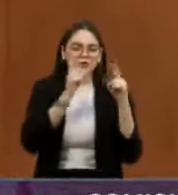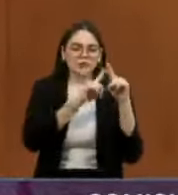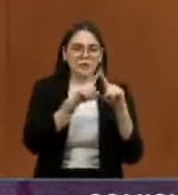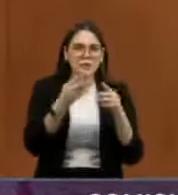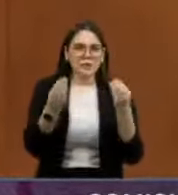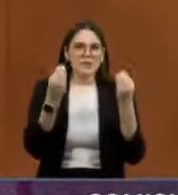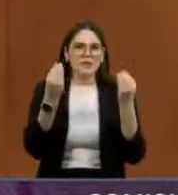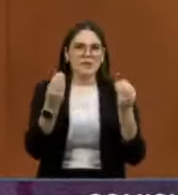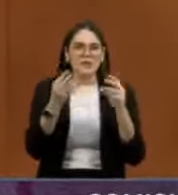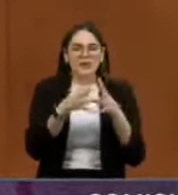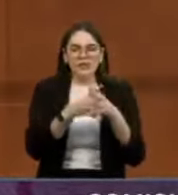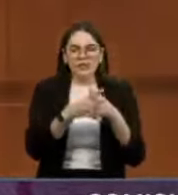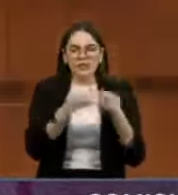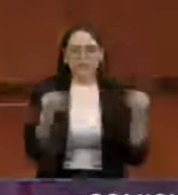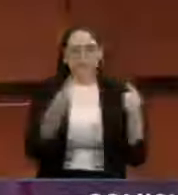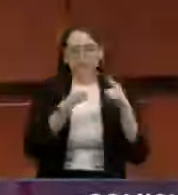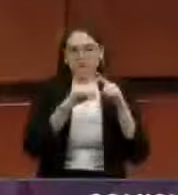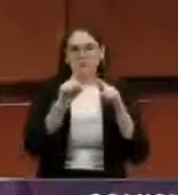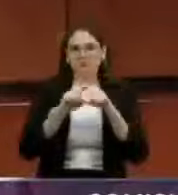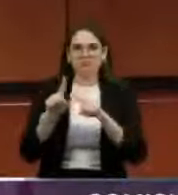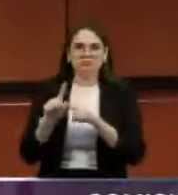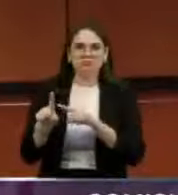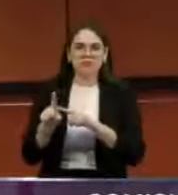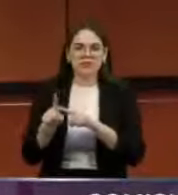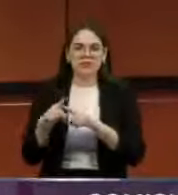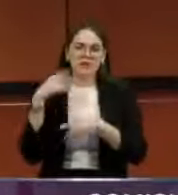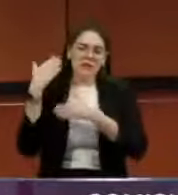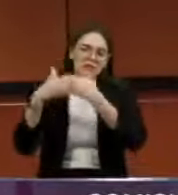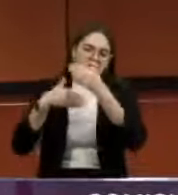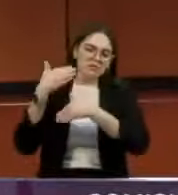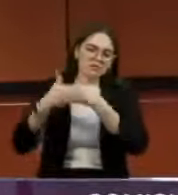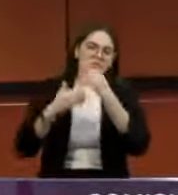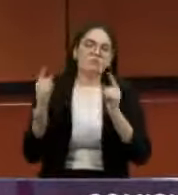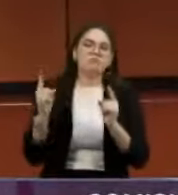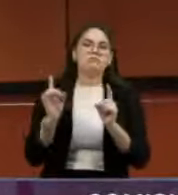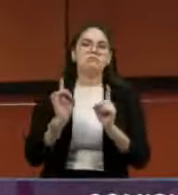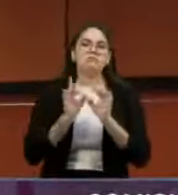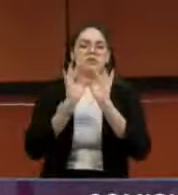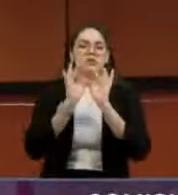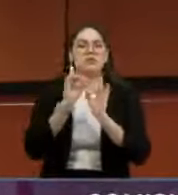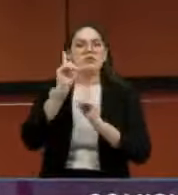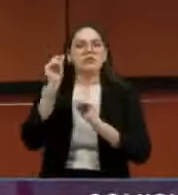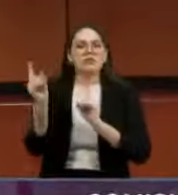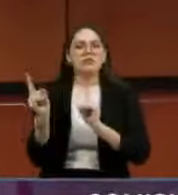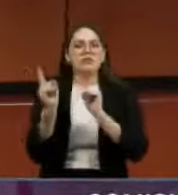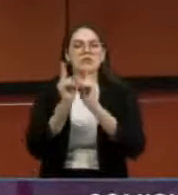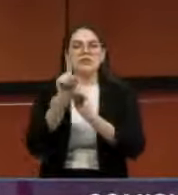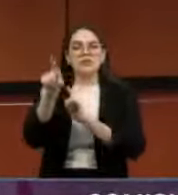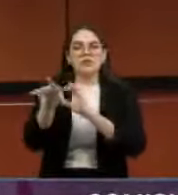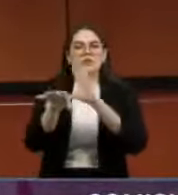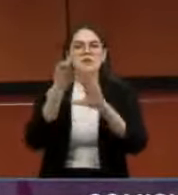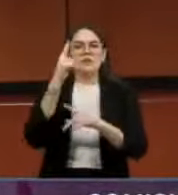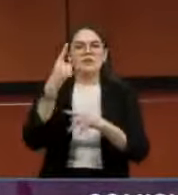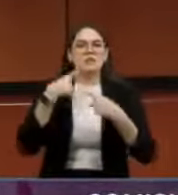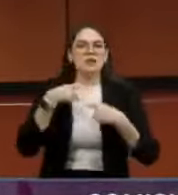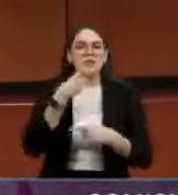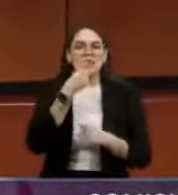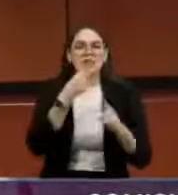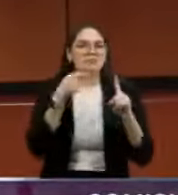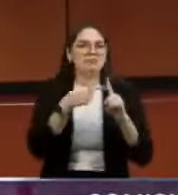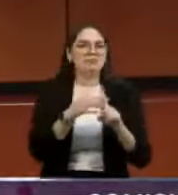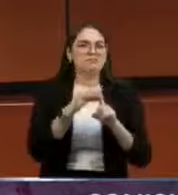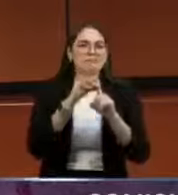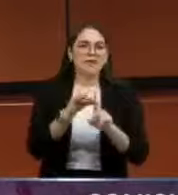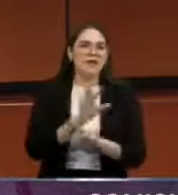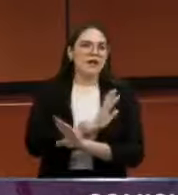desaparecidos, entre otros. En el camino coincidimos con un gran hombre que dijo: basta de divisiones